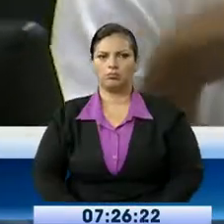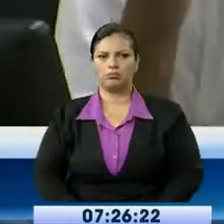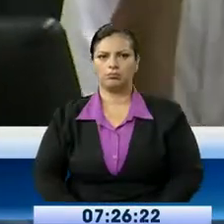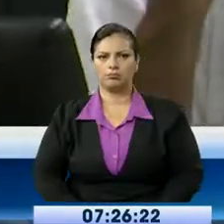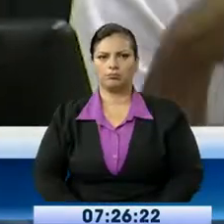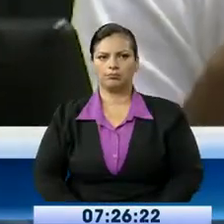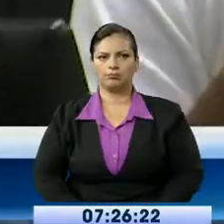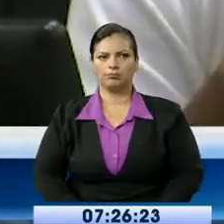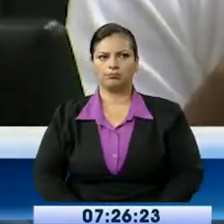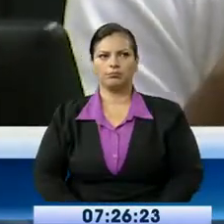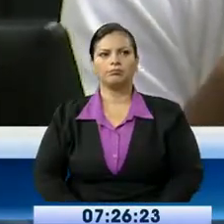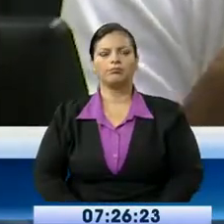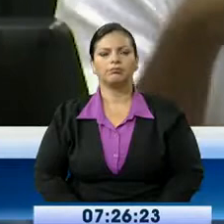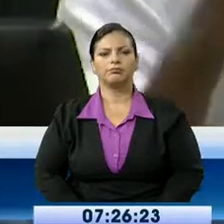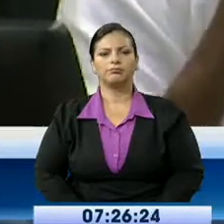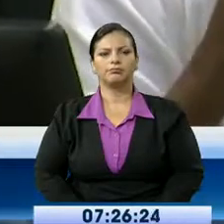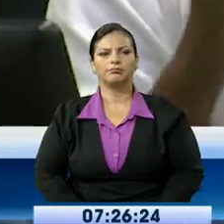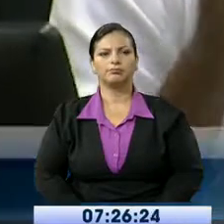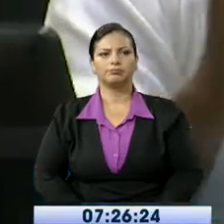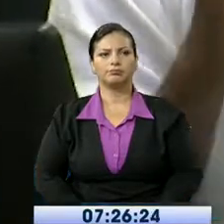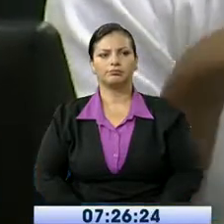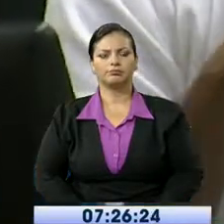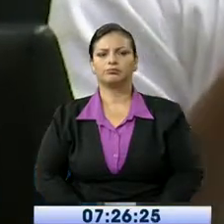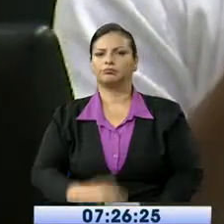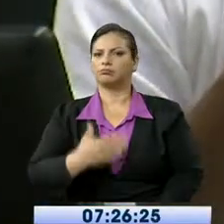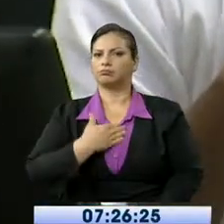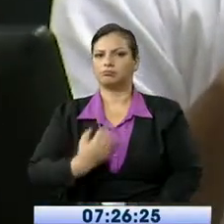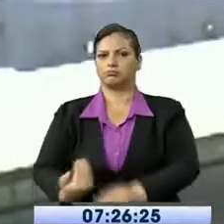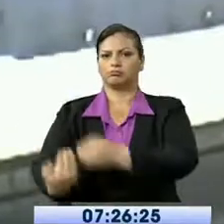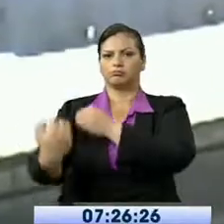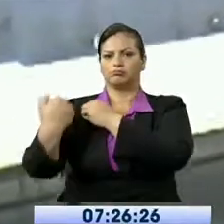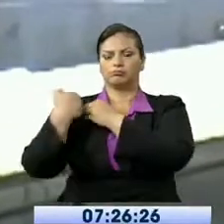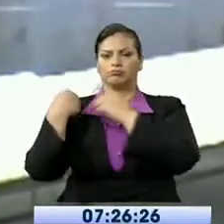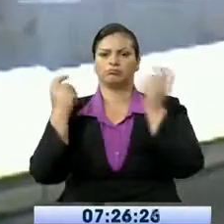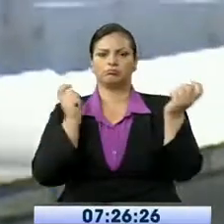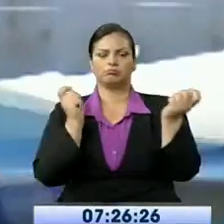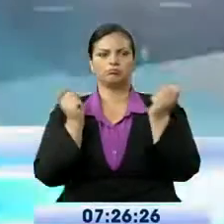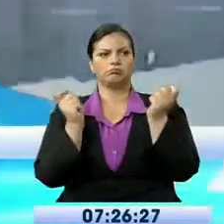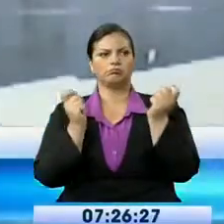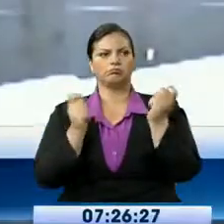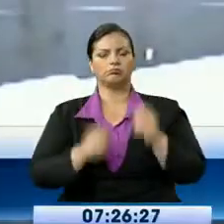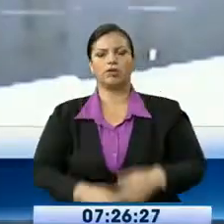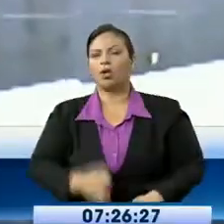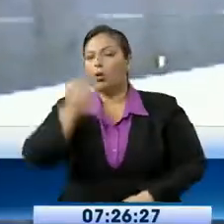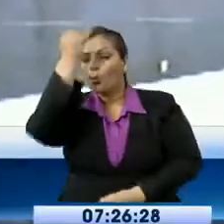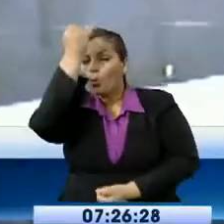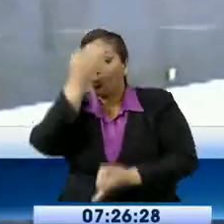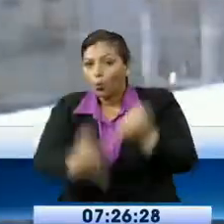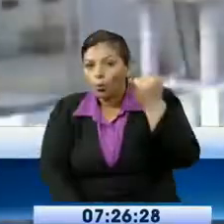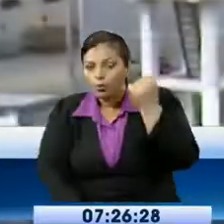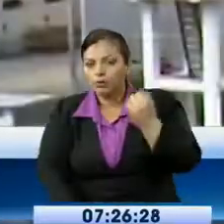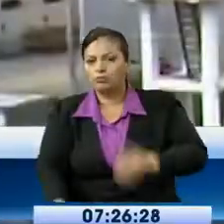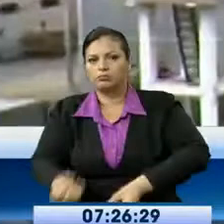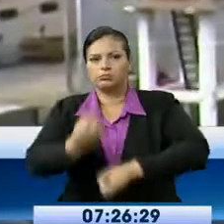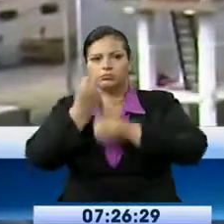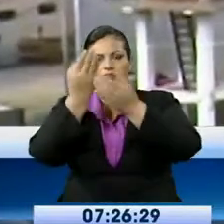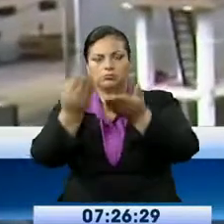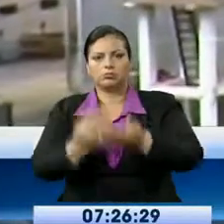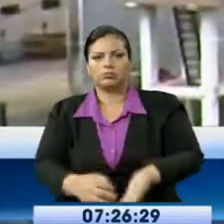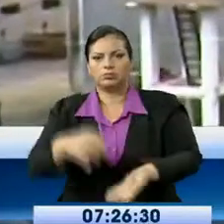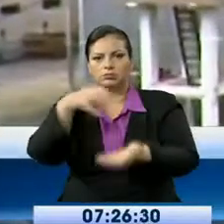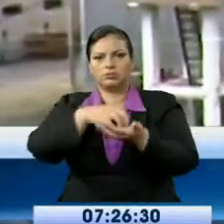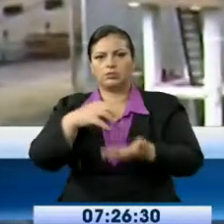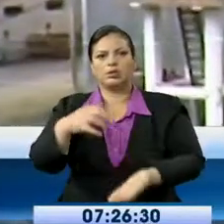y lo seguiré haciendo de ser necesario, en uso de mis atribuciones constitucionales. Y finalmente firmó el acuerdo por un mes del estado de emergencia a las